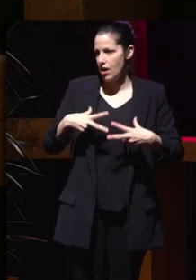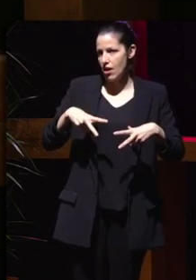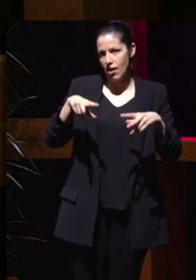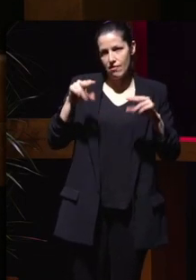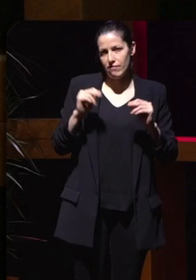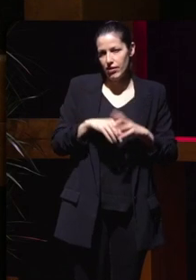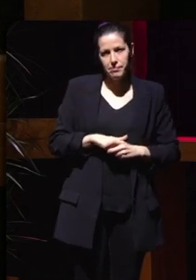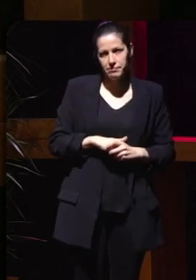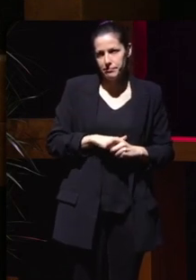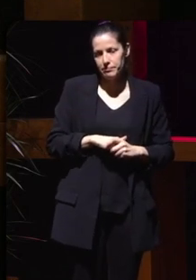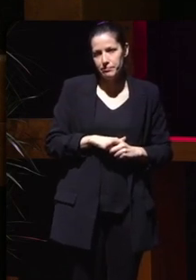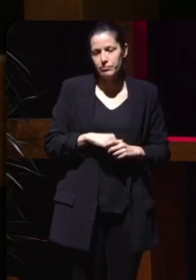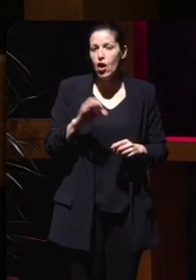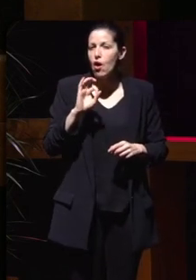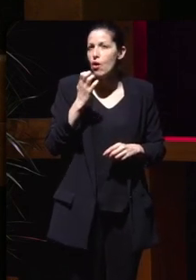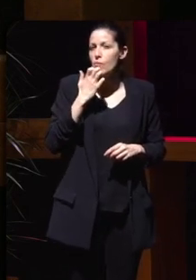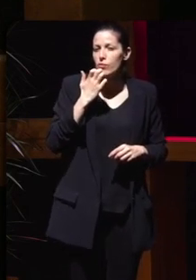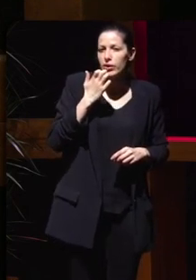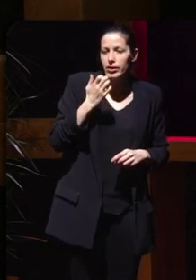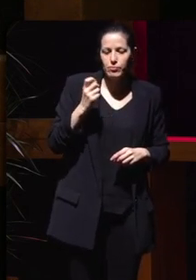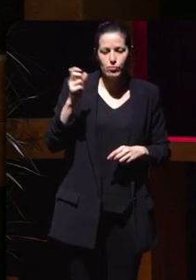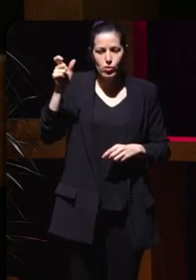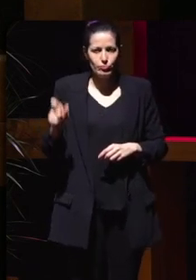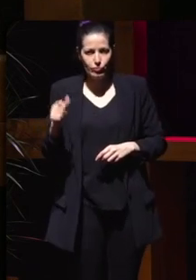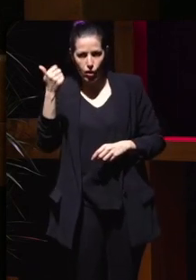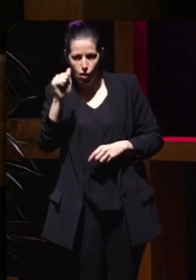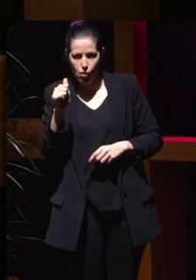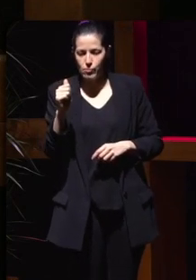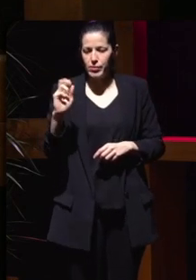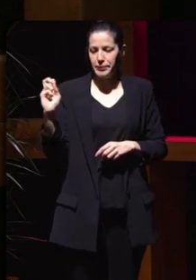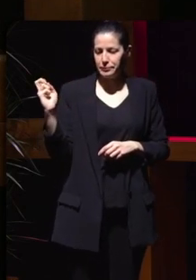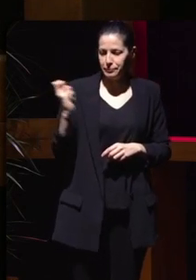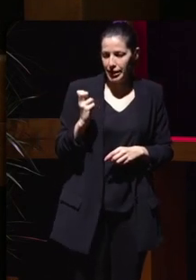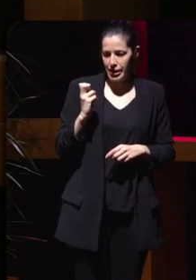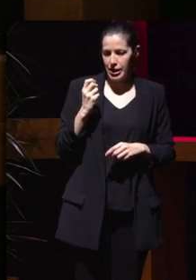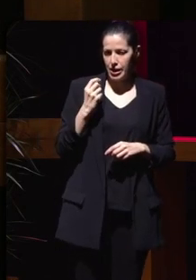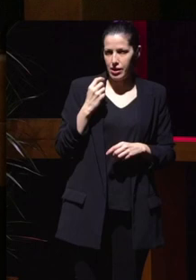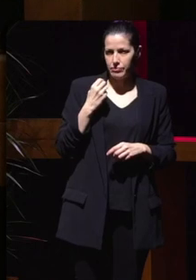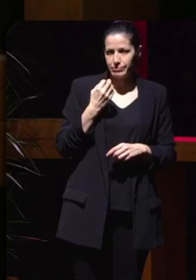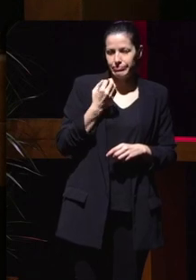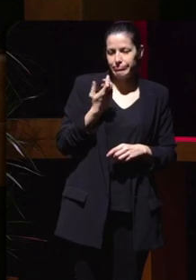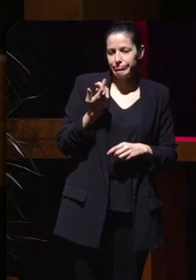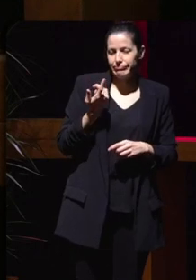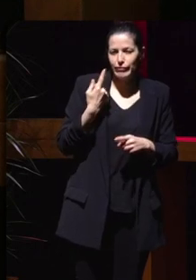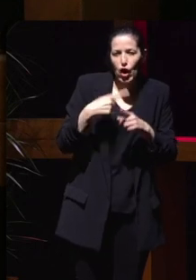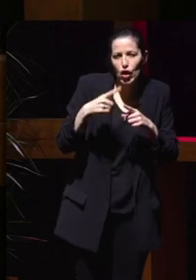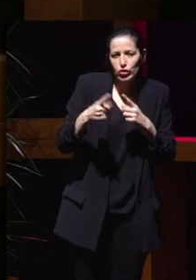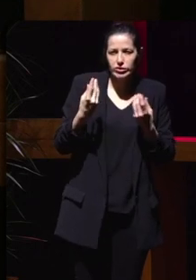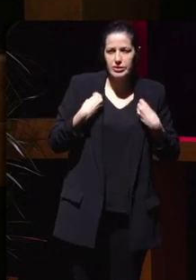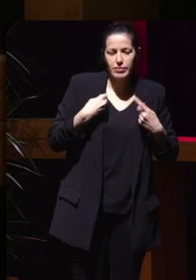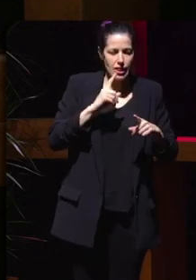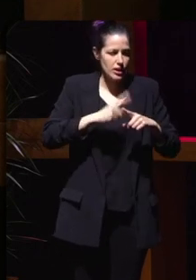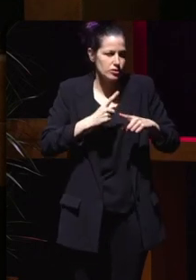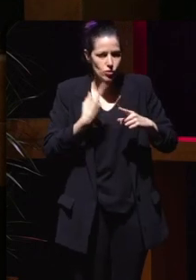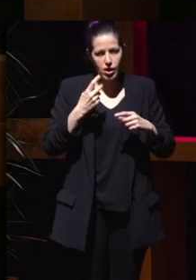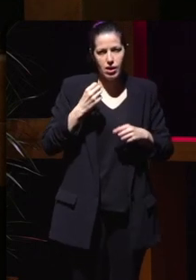fulano a desvestirte o hacer un comentario sobre tu cuerpo o a decir cosas sobre tu vida sexual y decidimos